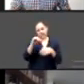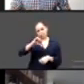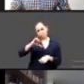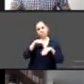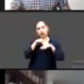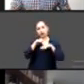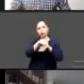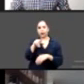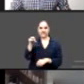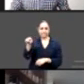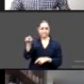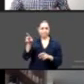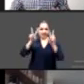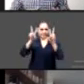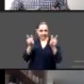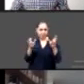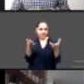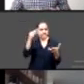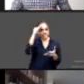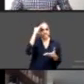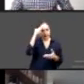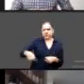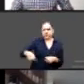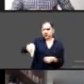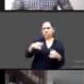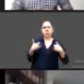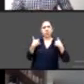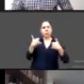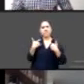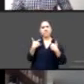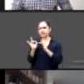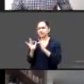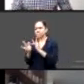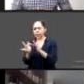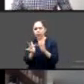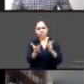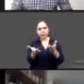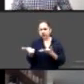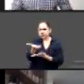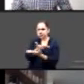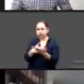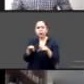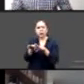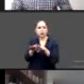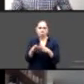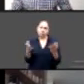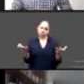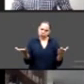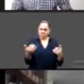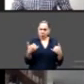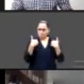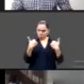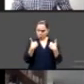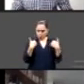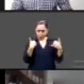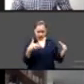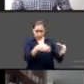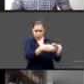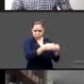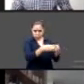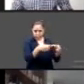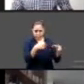solidarias, y de cómo los jóvenes, si bien puede ser nuestro eje central de investigación, también podemos encontrar en ellos